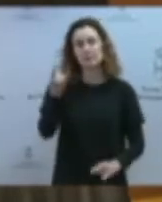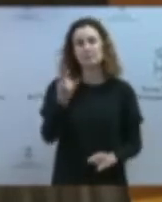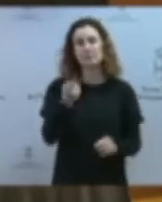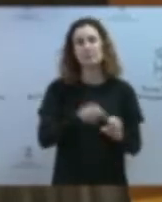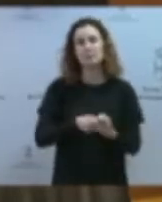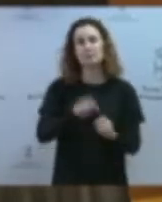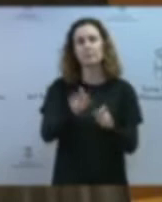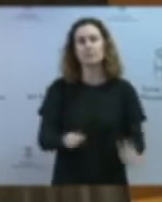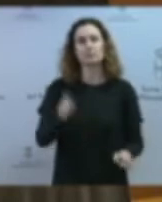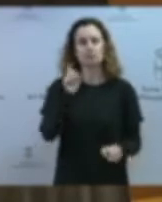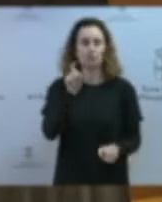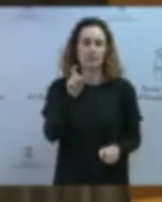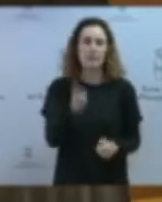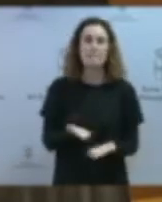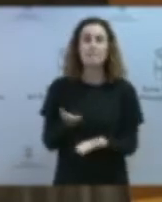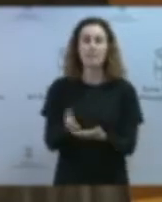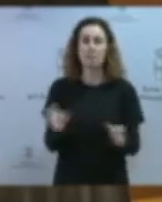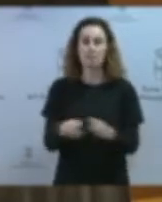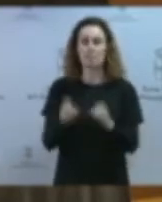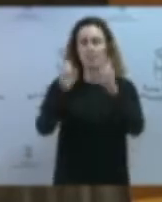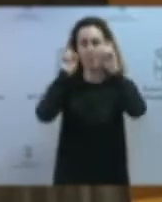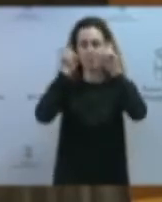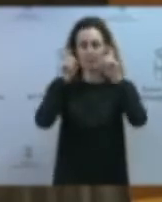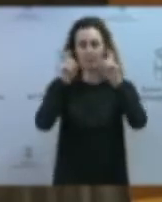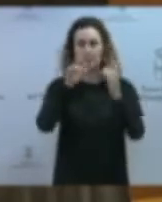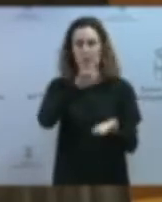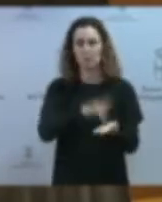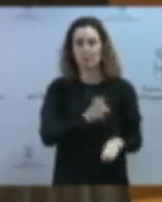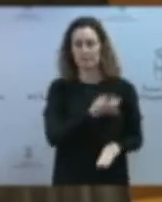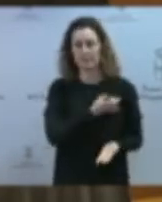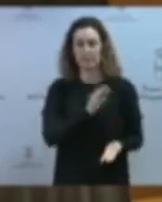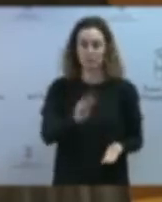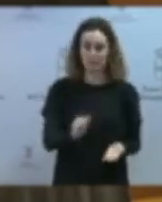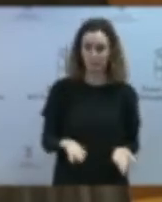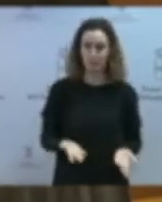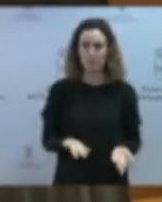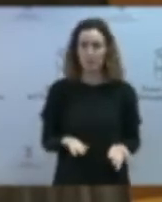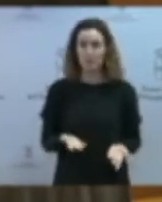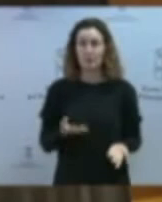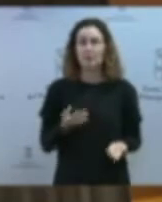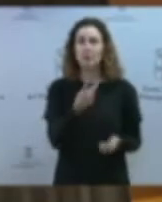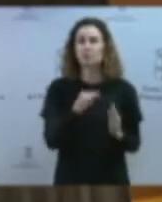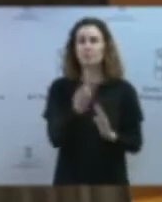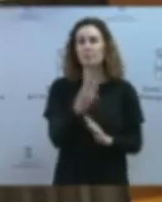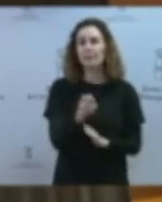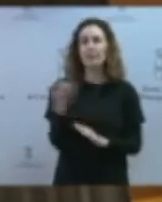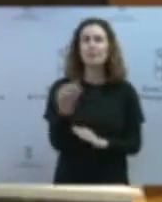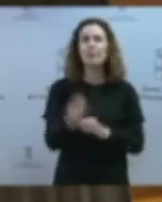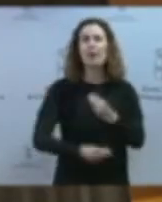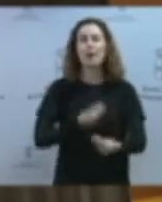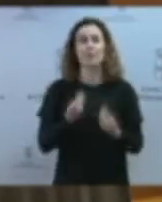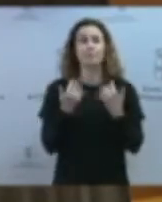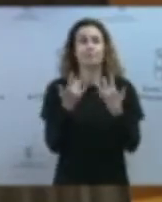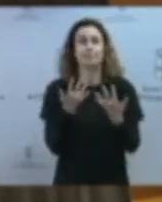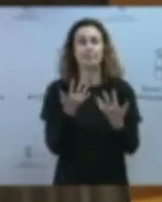educativa, los representantes sindicales, y que nos obligó en 2020 a hacer cosas a toda prisa que probablemente debería de haberse hecho